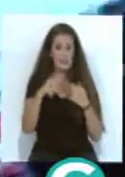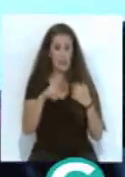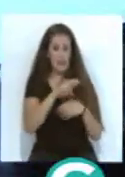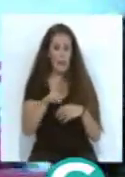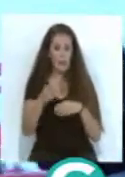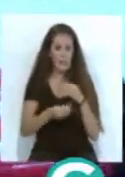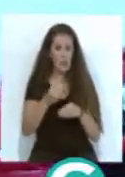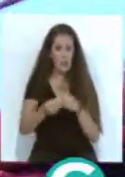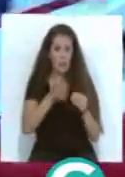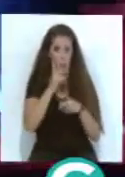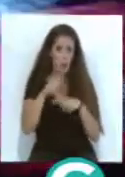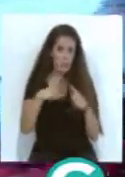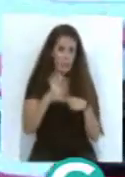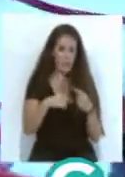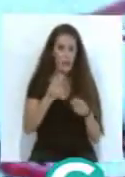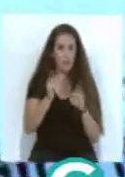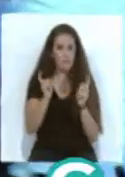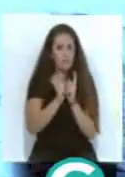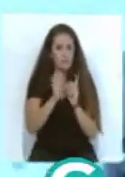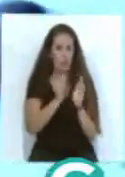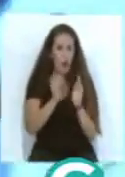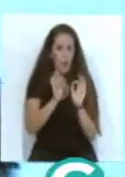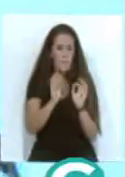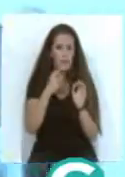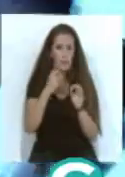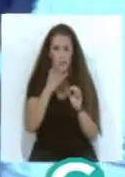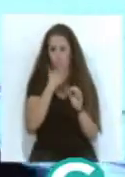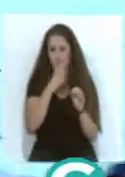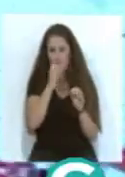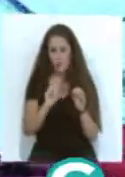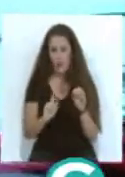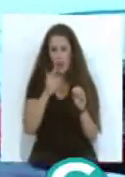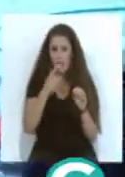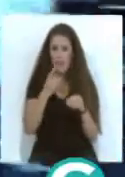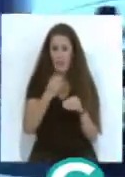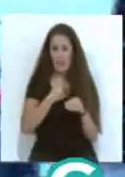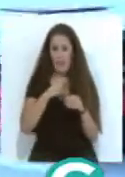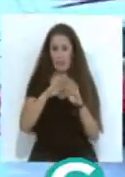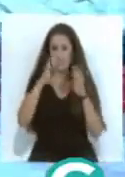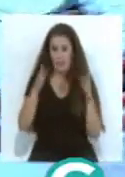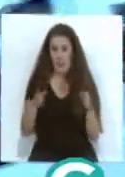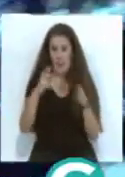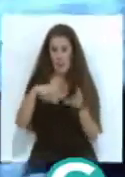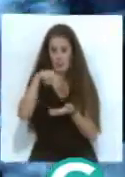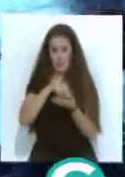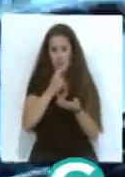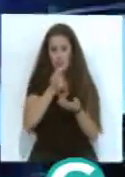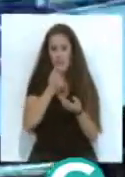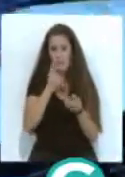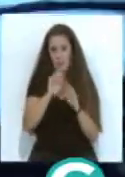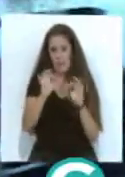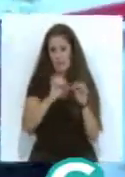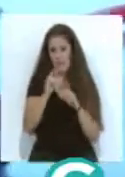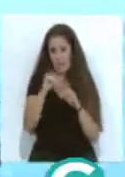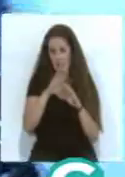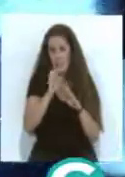que hizo por su trayectoria, nos quedamos con uno de los momentos más geniales que tuvieron sobre ese escenario tan privilegiado del